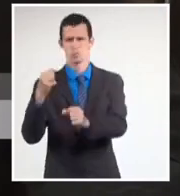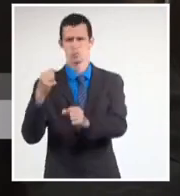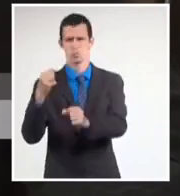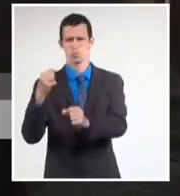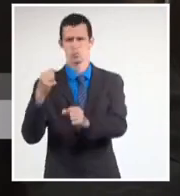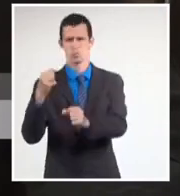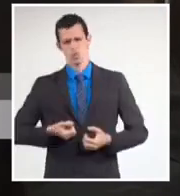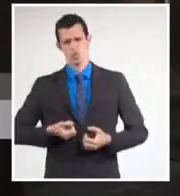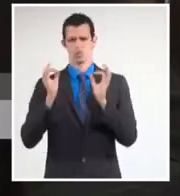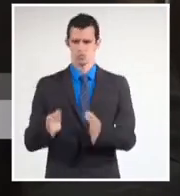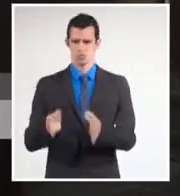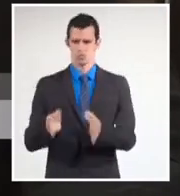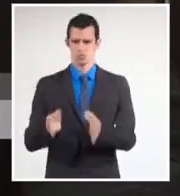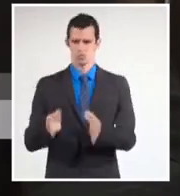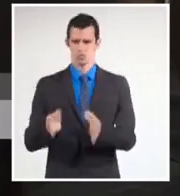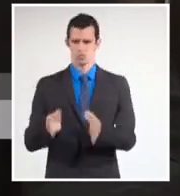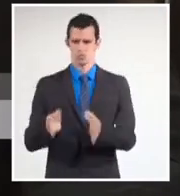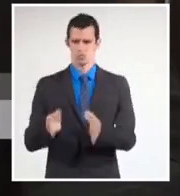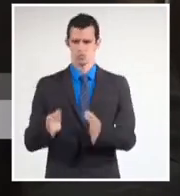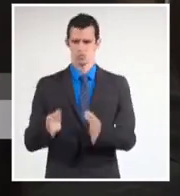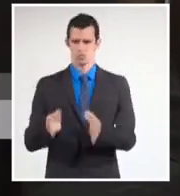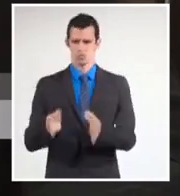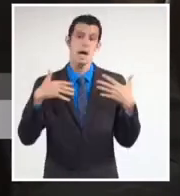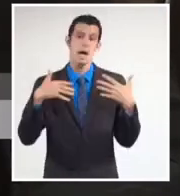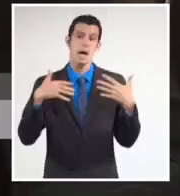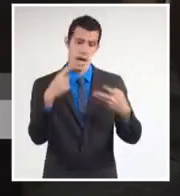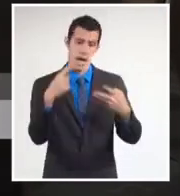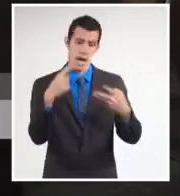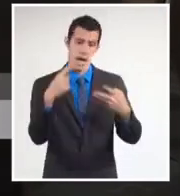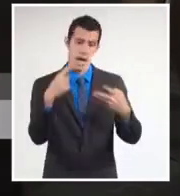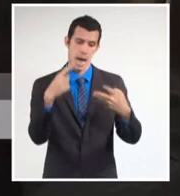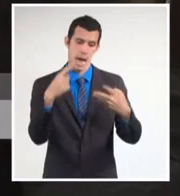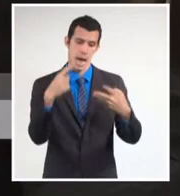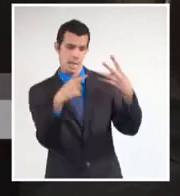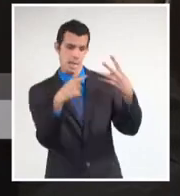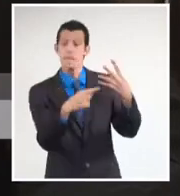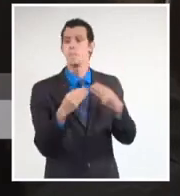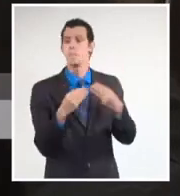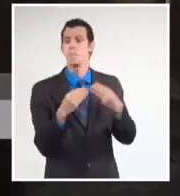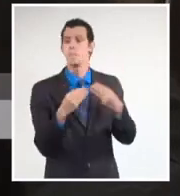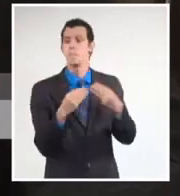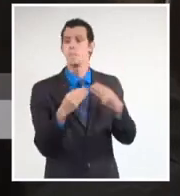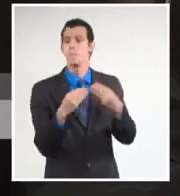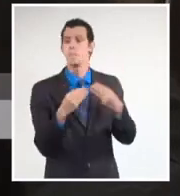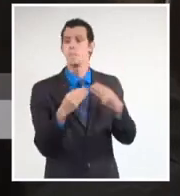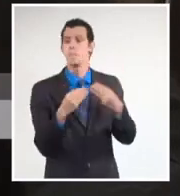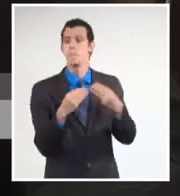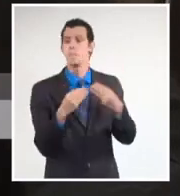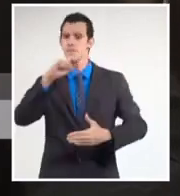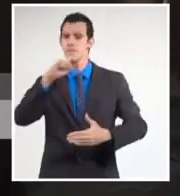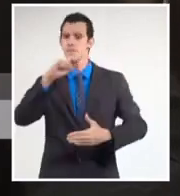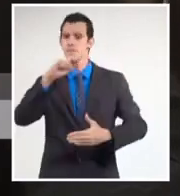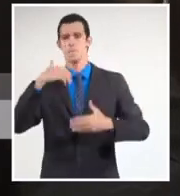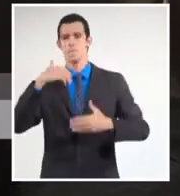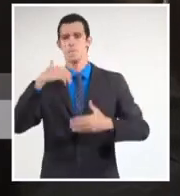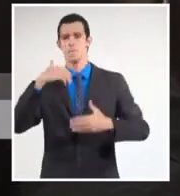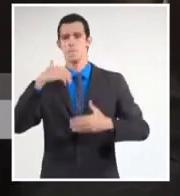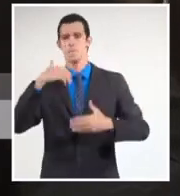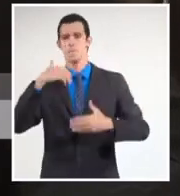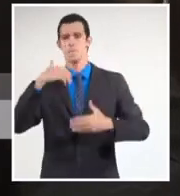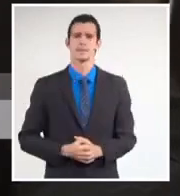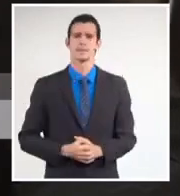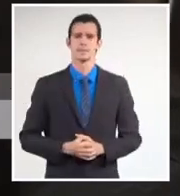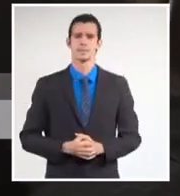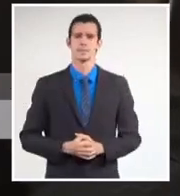desarrollar procesos con nuestras secciones sindicales, con nuestros comités de base, con nuestros trabajadores, con todos los trabajadores del sistema